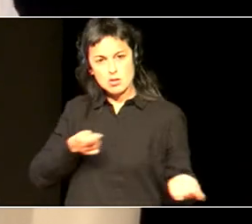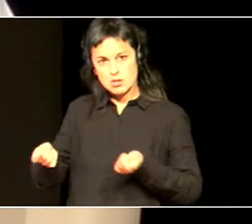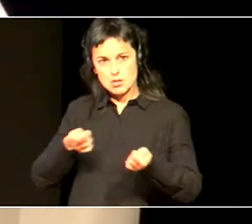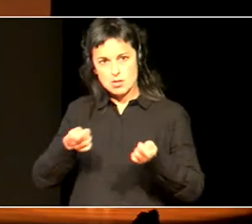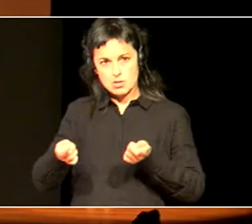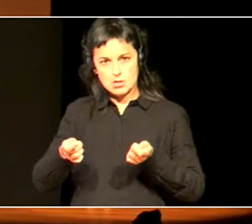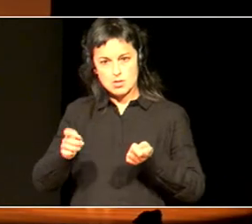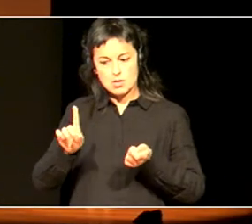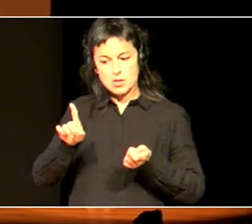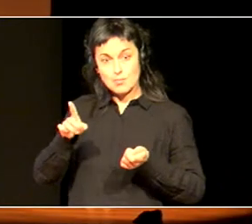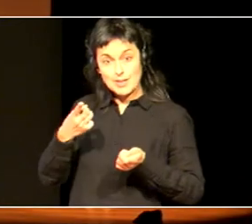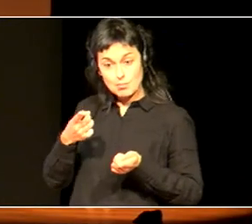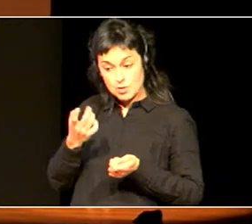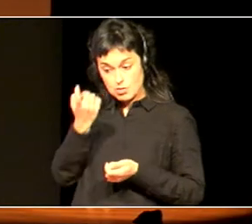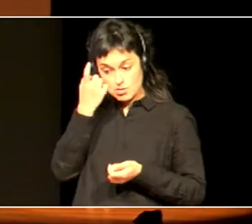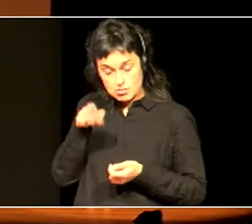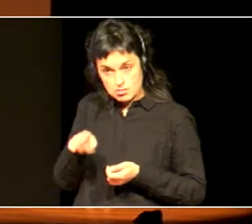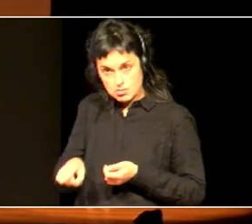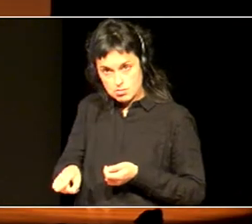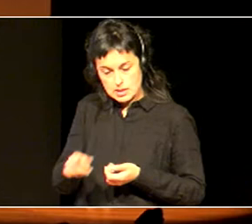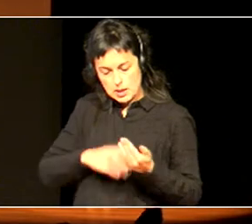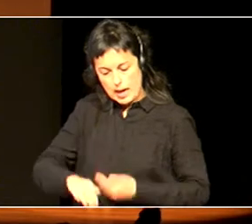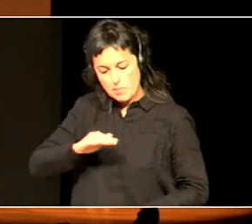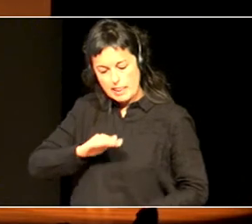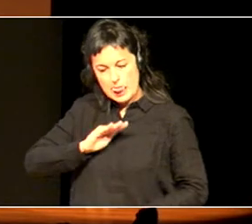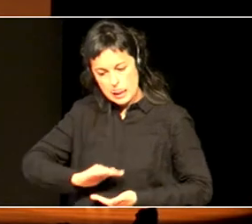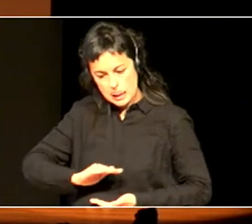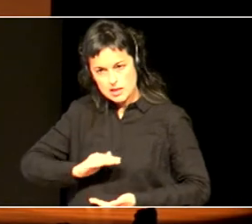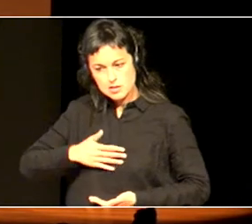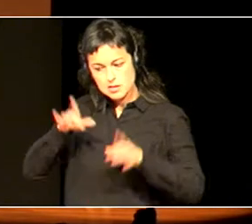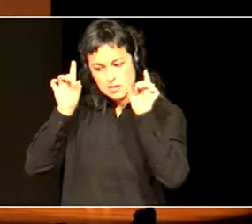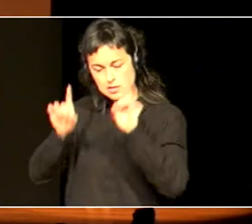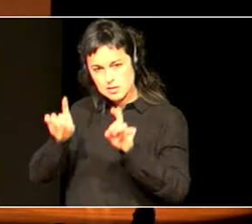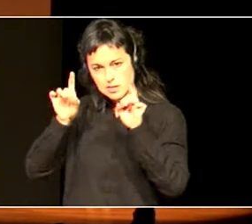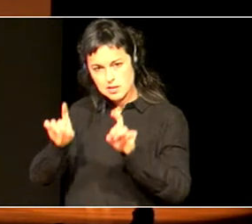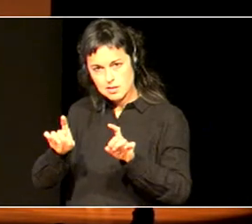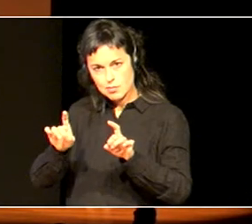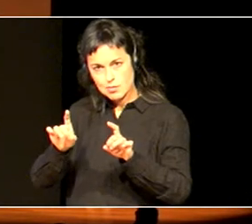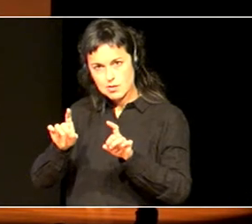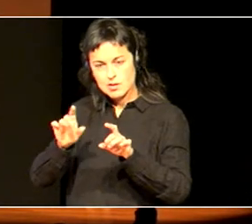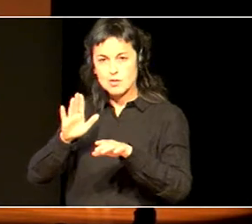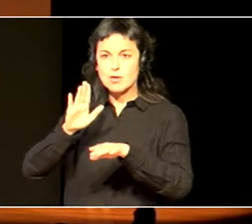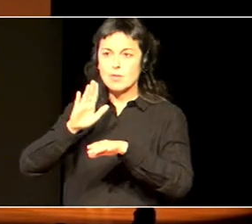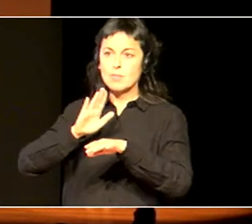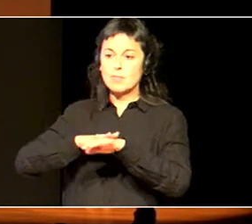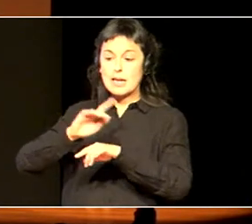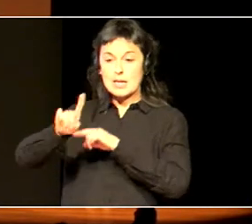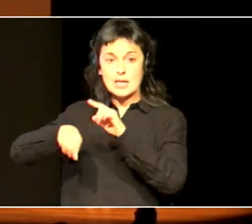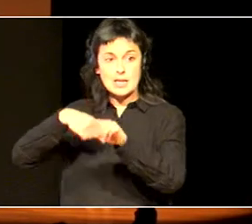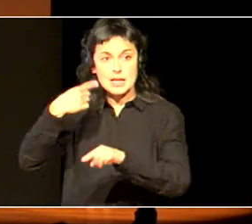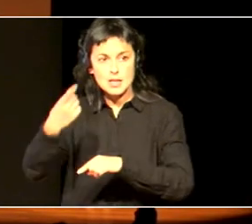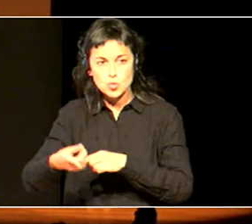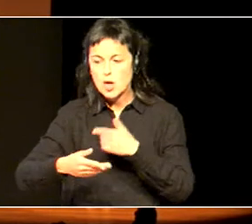ese alumno o alumna que tiene menos capacidades para que ese sea el que vaya explicando el funcionamiento de